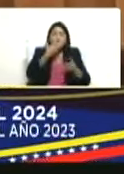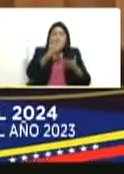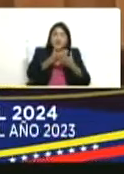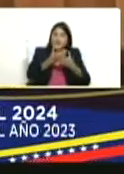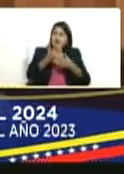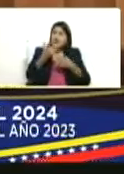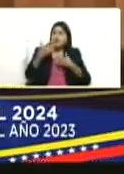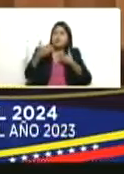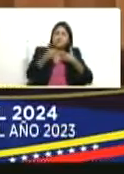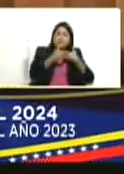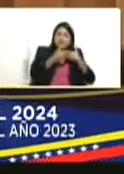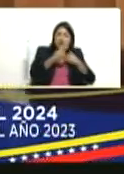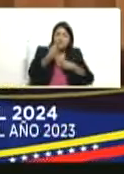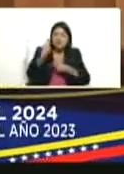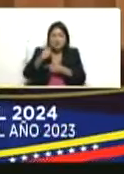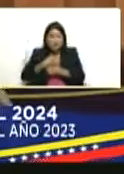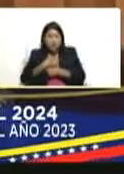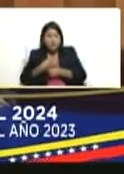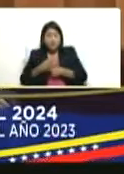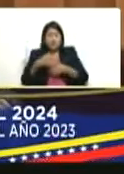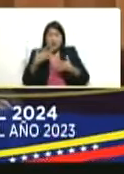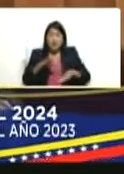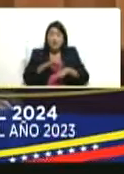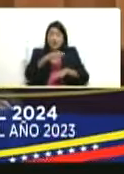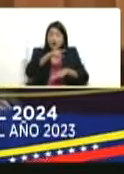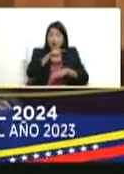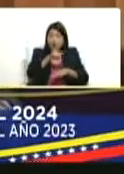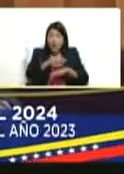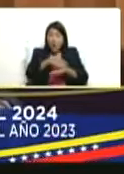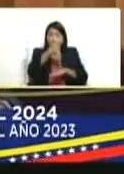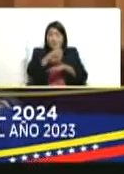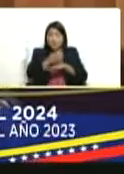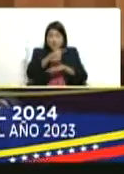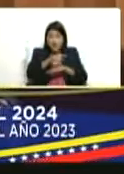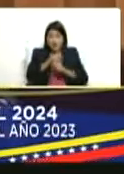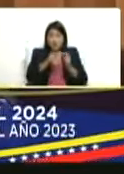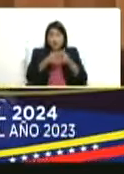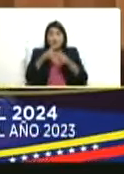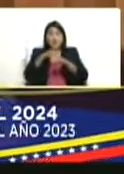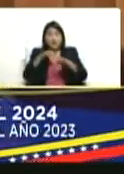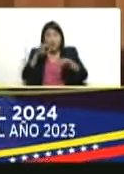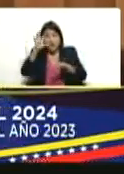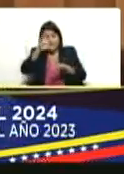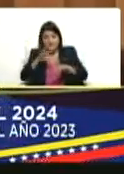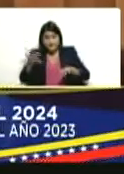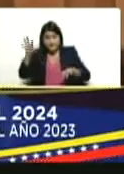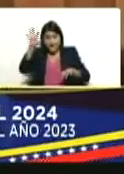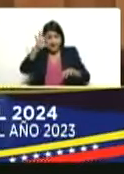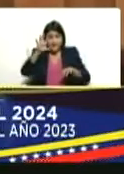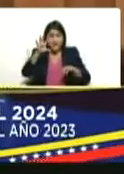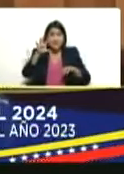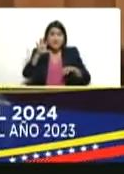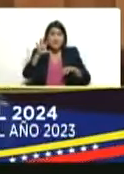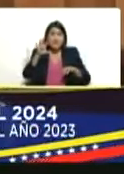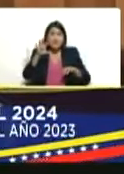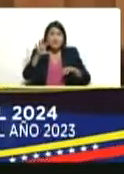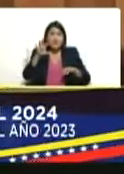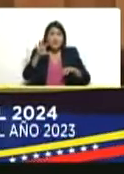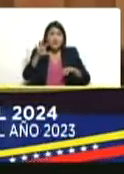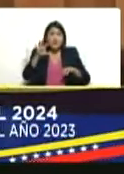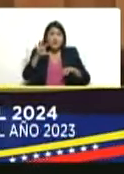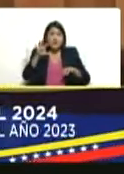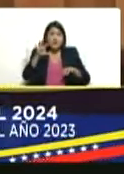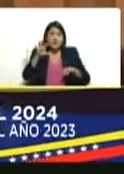pedir sanciones al país. Graves delitos que la mayoría de los países aquí presentes, en algunos